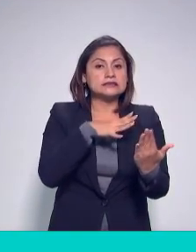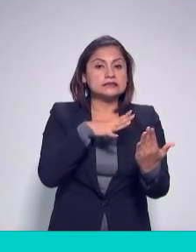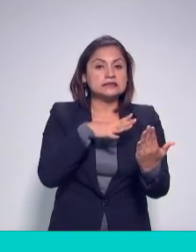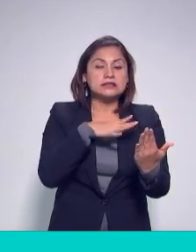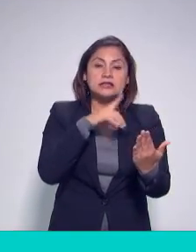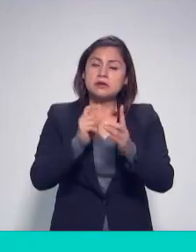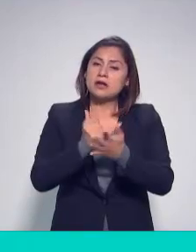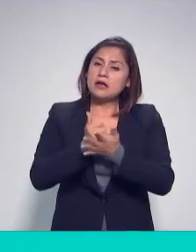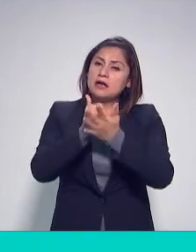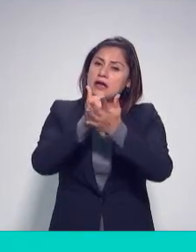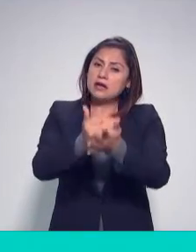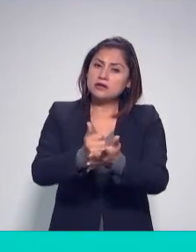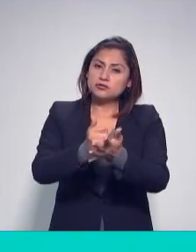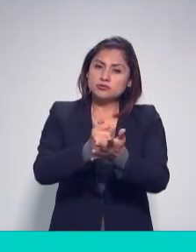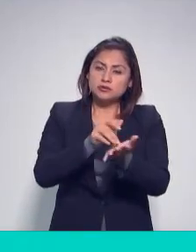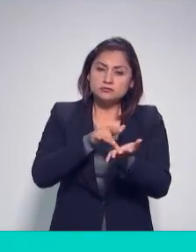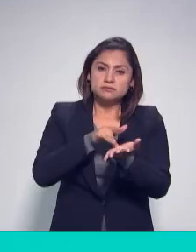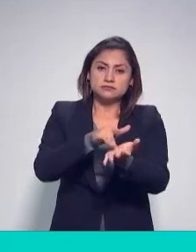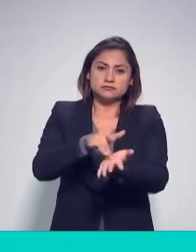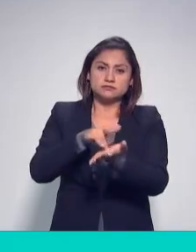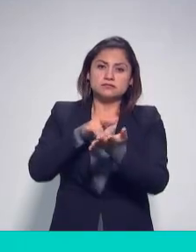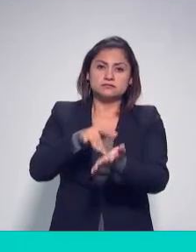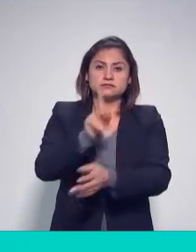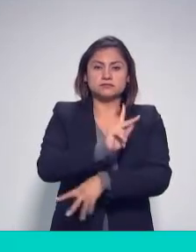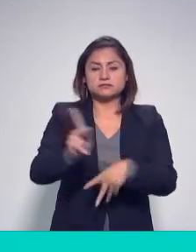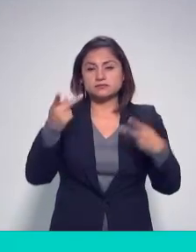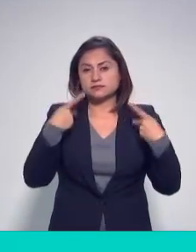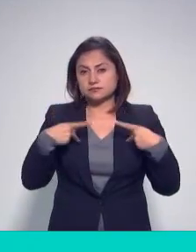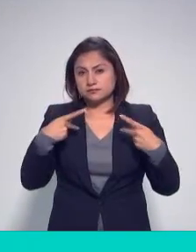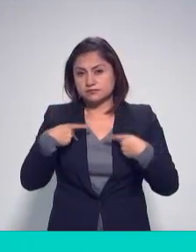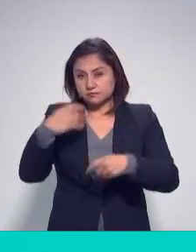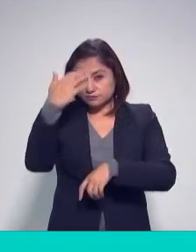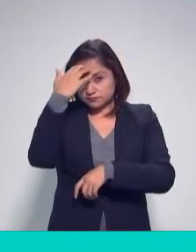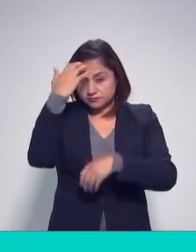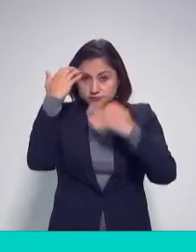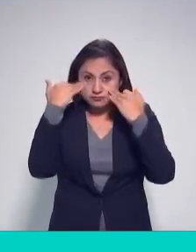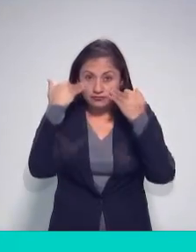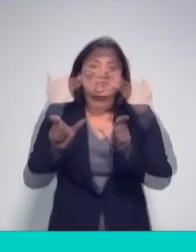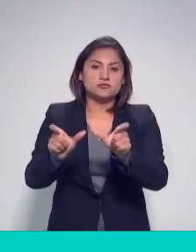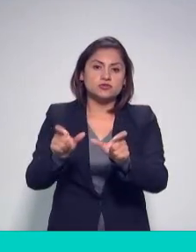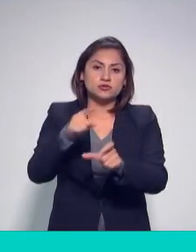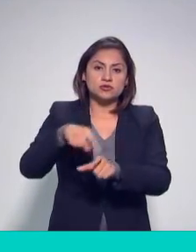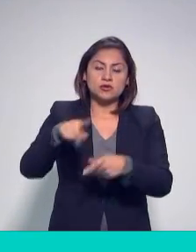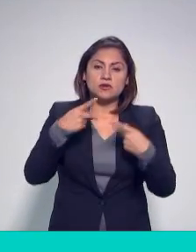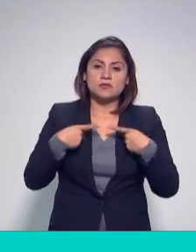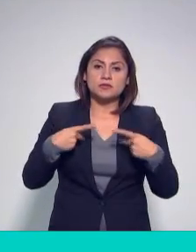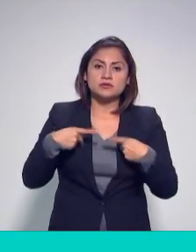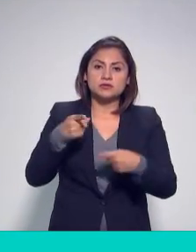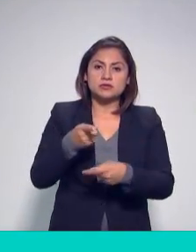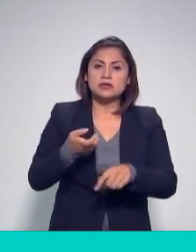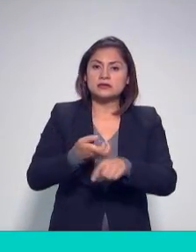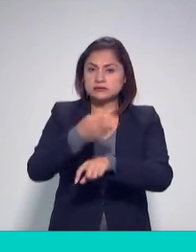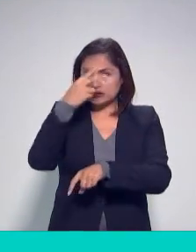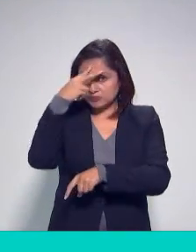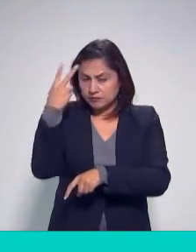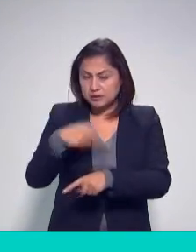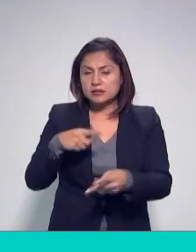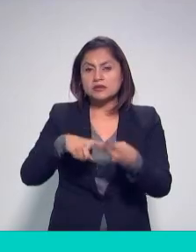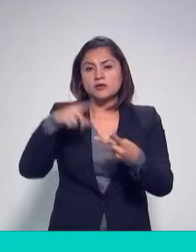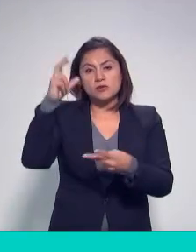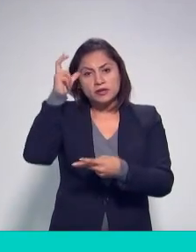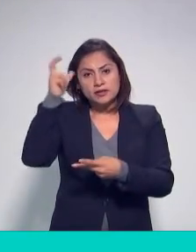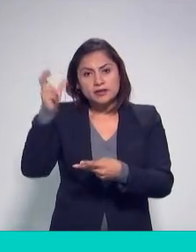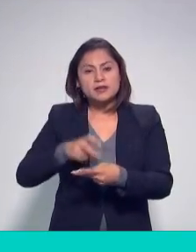posible advertir que la Subdirección de Transporte y su adscrita Gerencia de Transporte, Mantenimiento y Servicios de Ductos tienen competencia para conocer de la